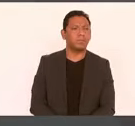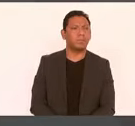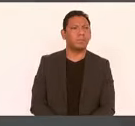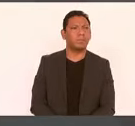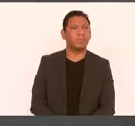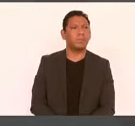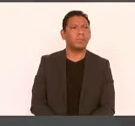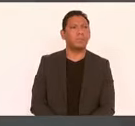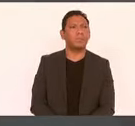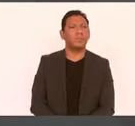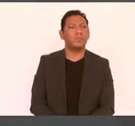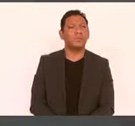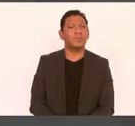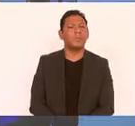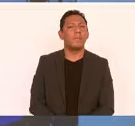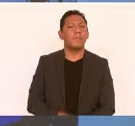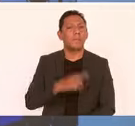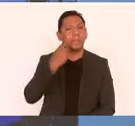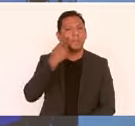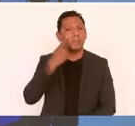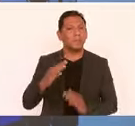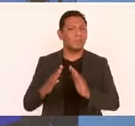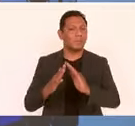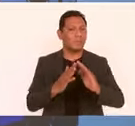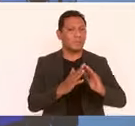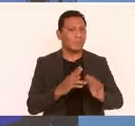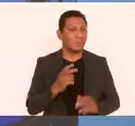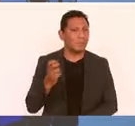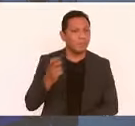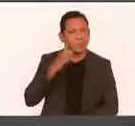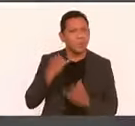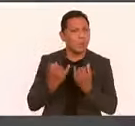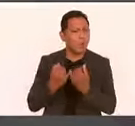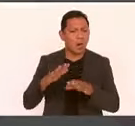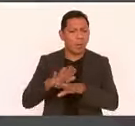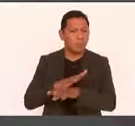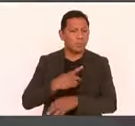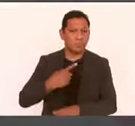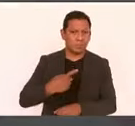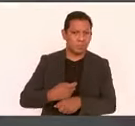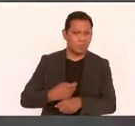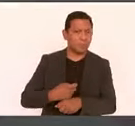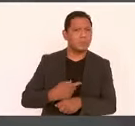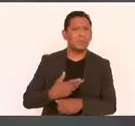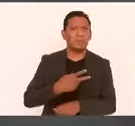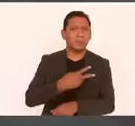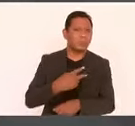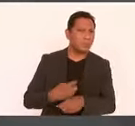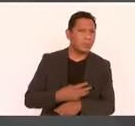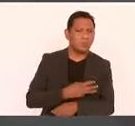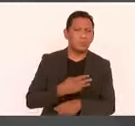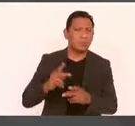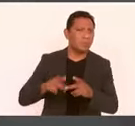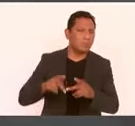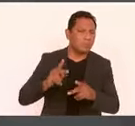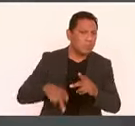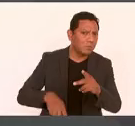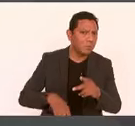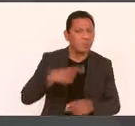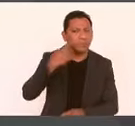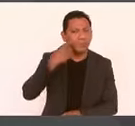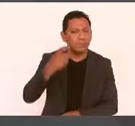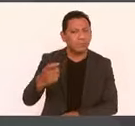En el caso de la vivienda unifamiliar, hemos hecho dos fases. En la primera fase han sido entregadas 4.921 viviendas